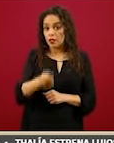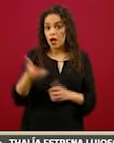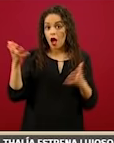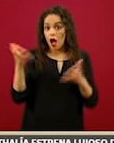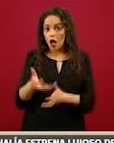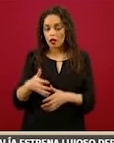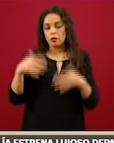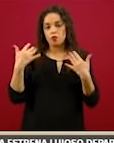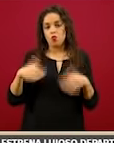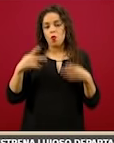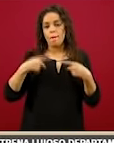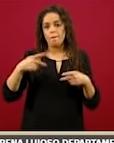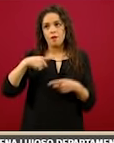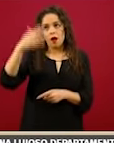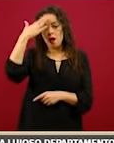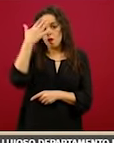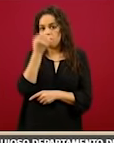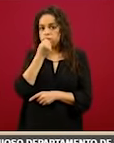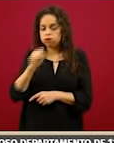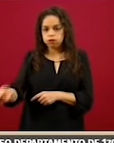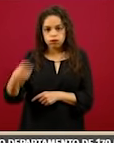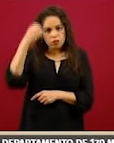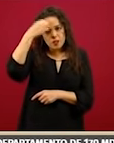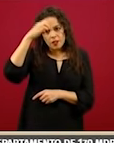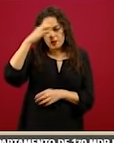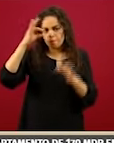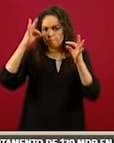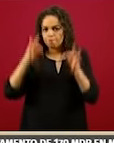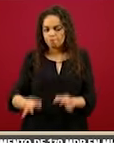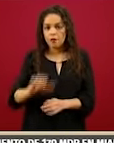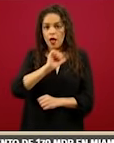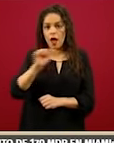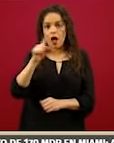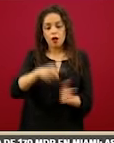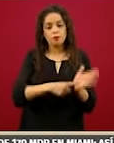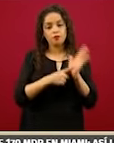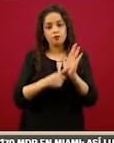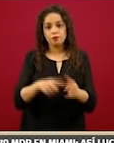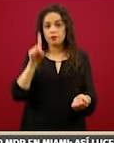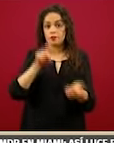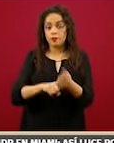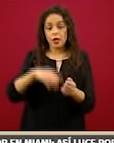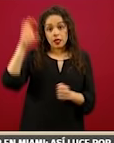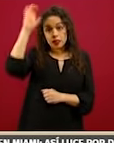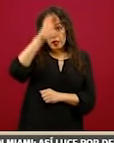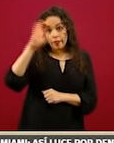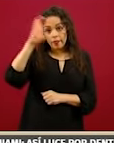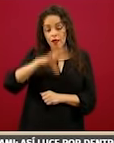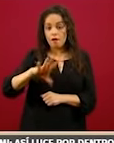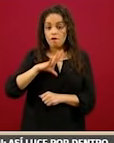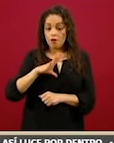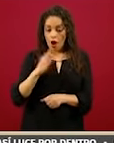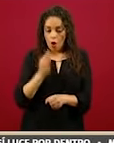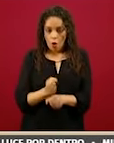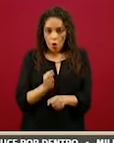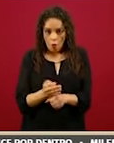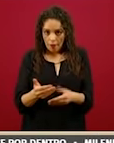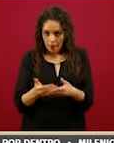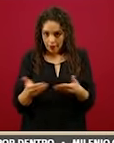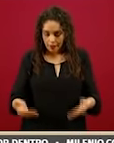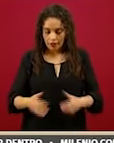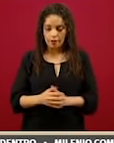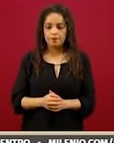bien recomendaciones basadas en la evidencia científica que se tiene hasta este momento. Nuevamente,